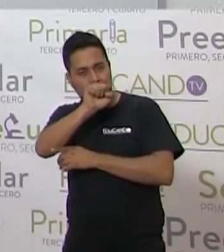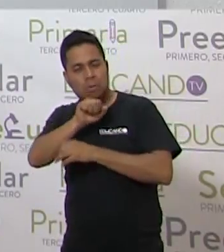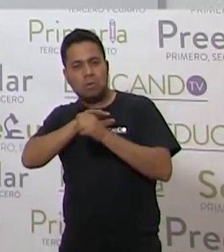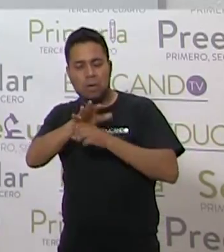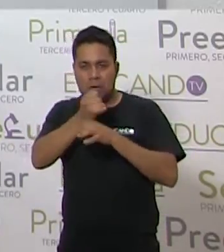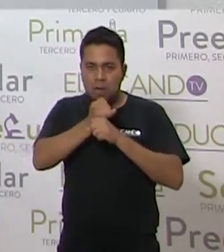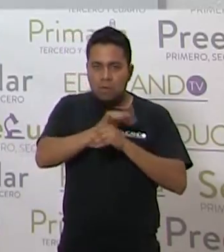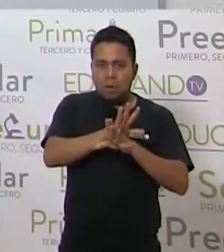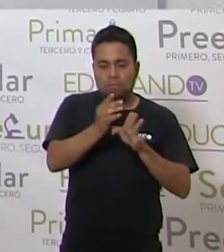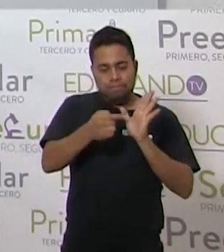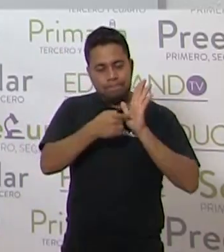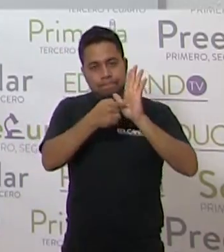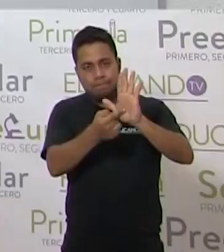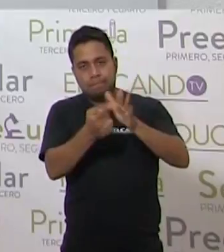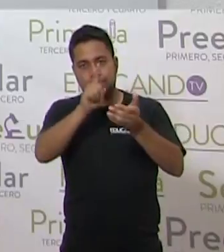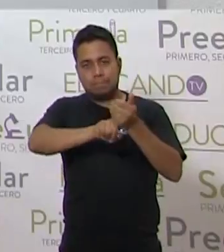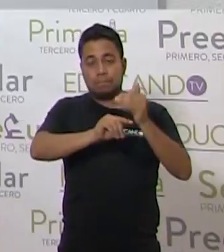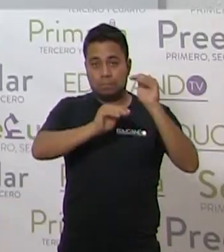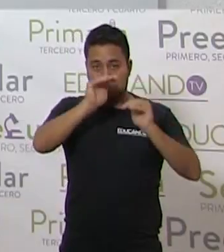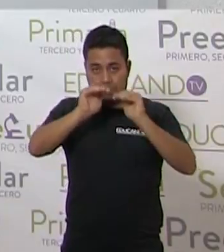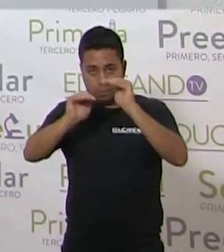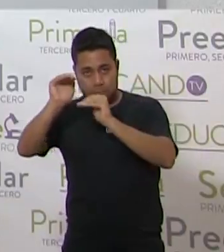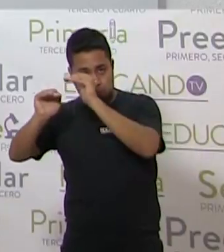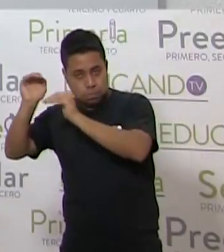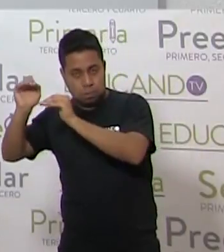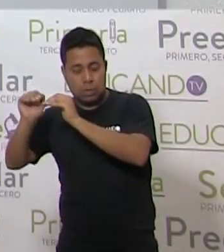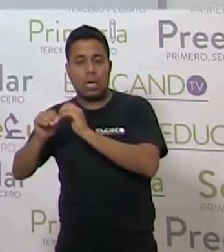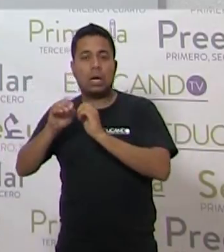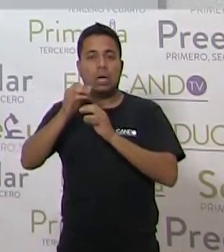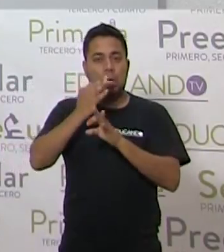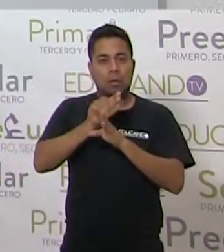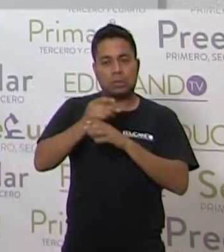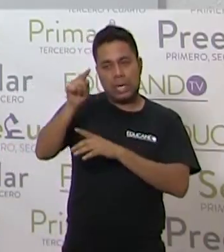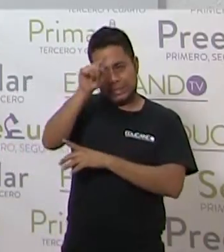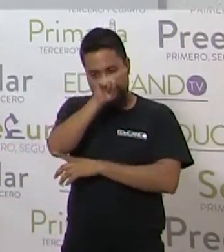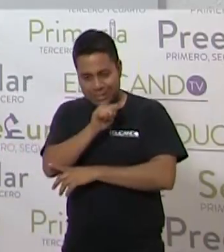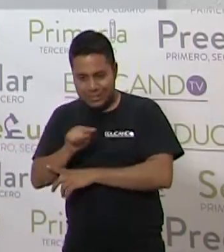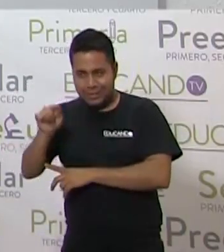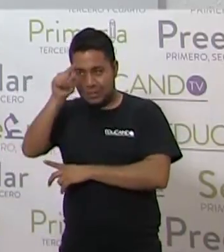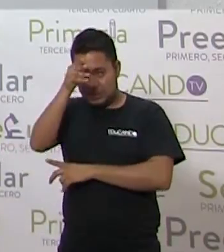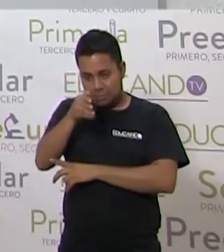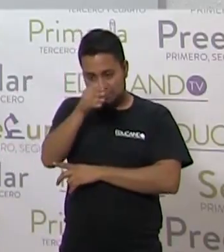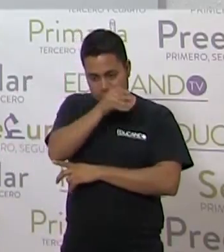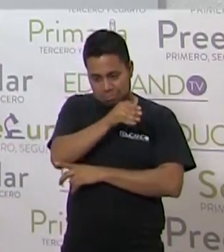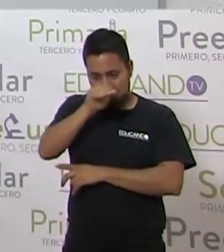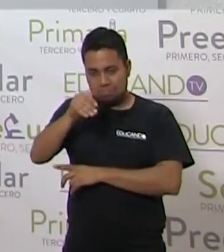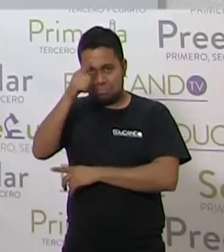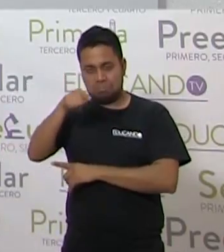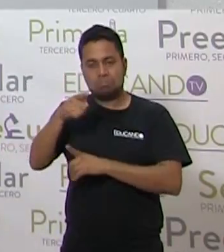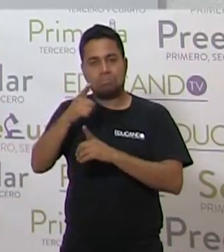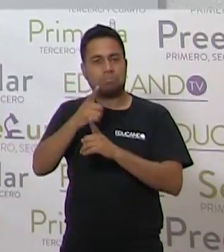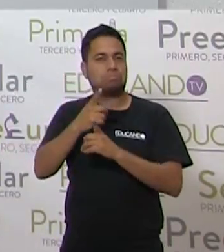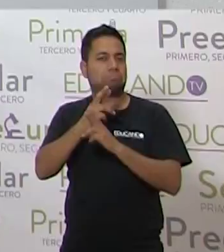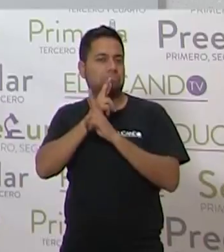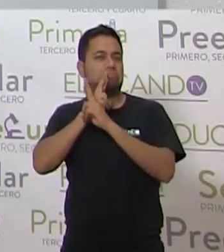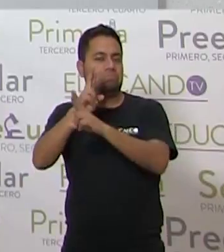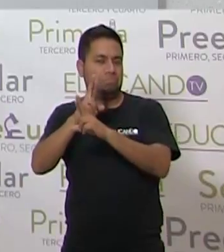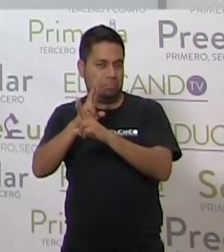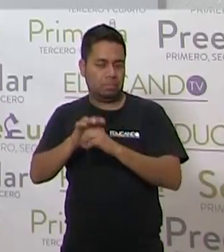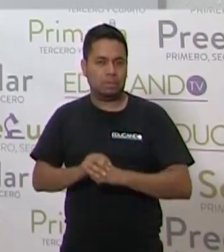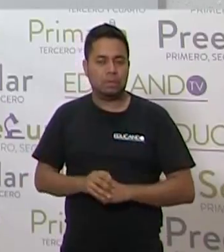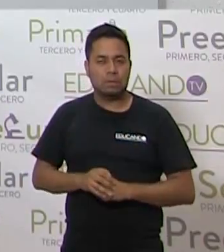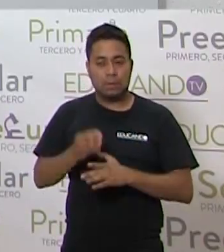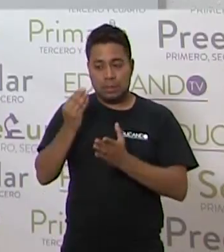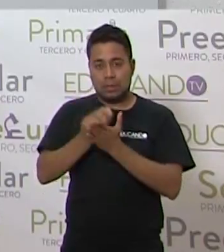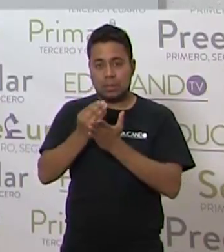información que se muestra en una gráfica eh En este caso circular para responder algunas preguntas pues bueno en las sesiones